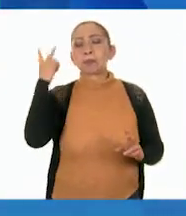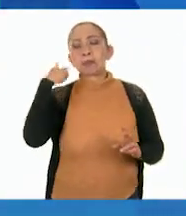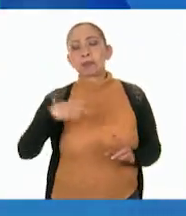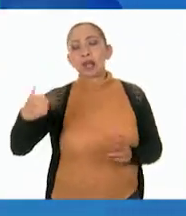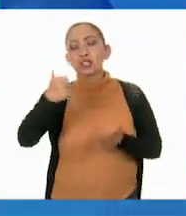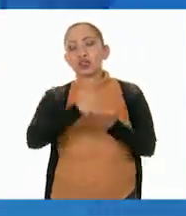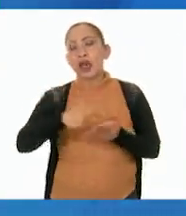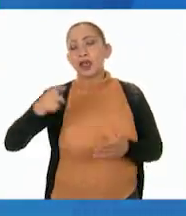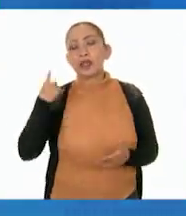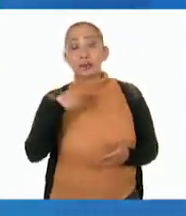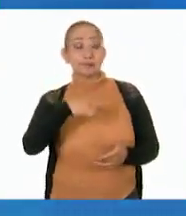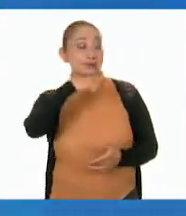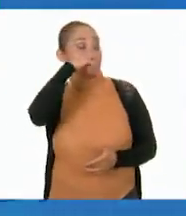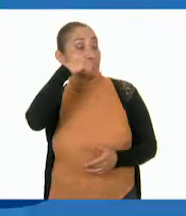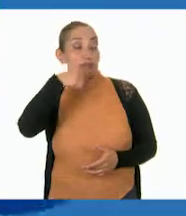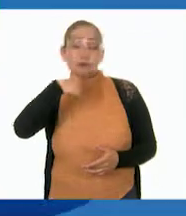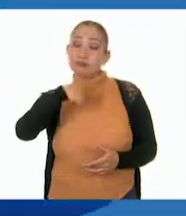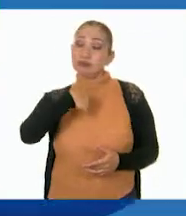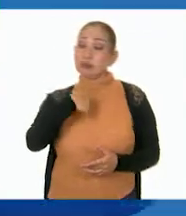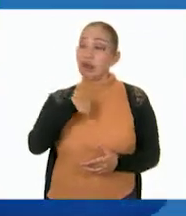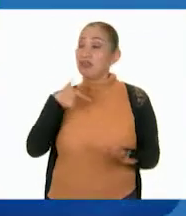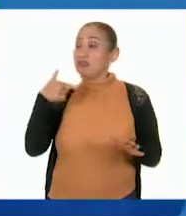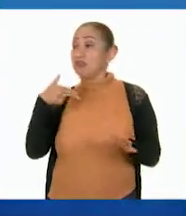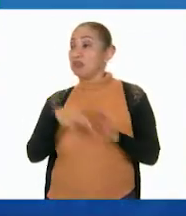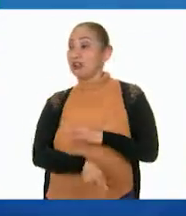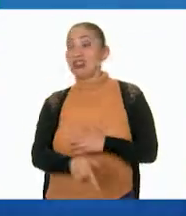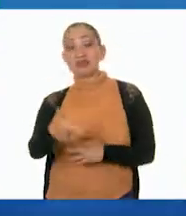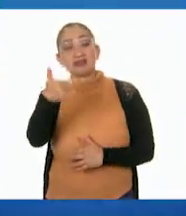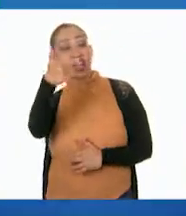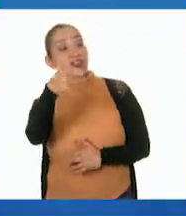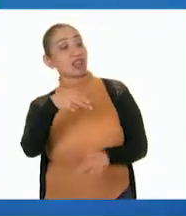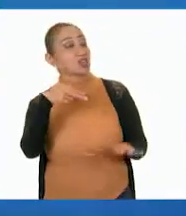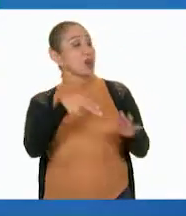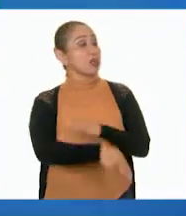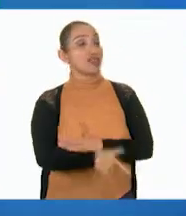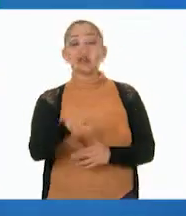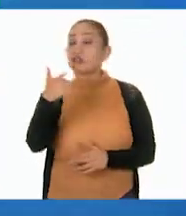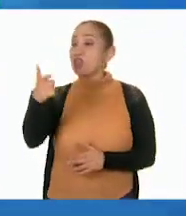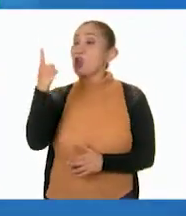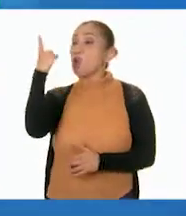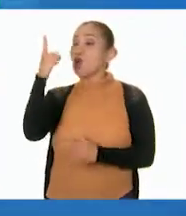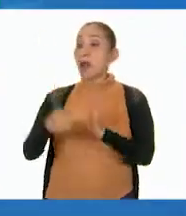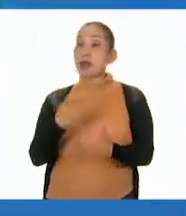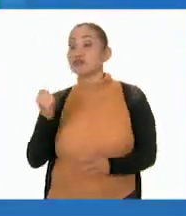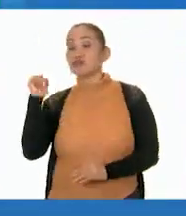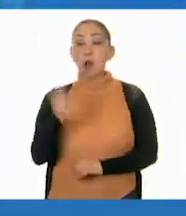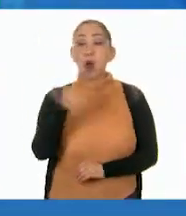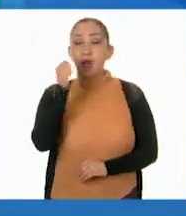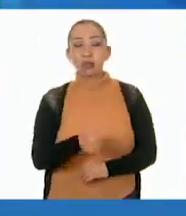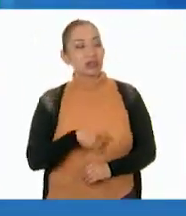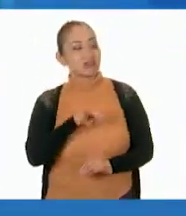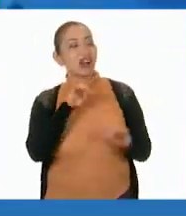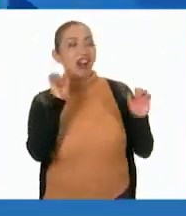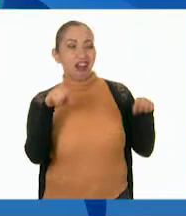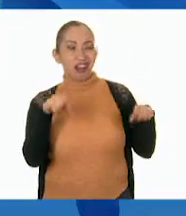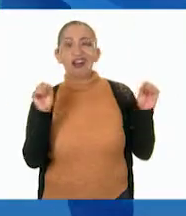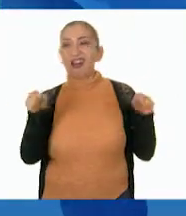ciudad, presumiendo, siéntale un golpe, siéntale un golpe, y todos veían, ah, sí, sí, sí,